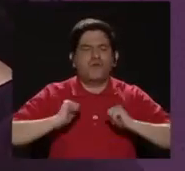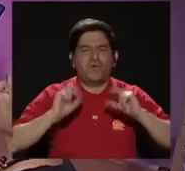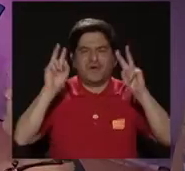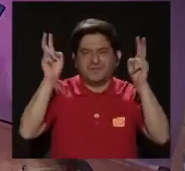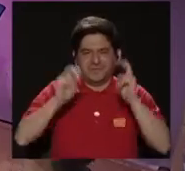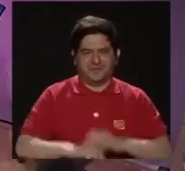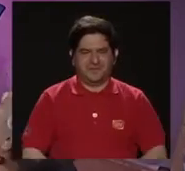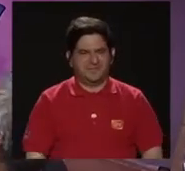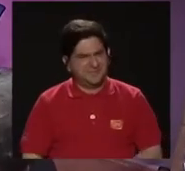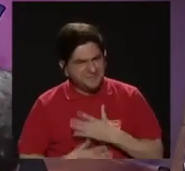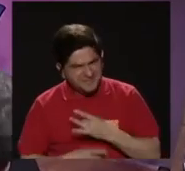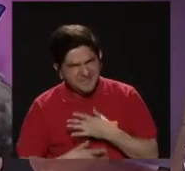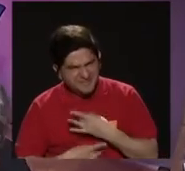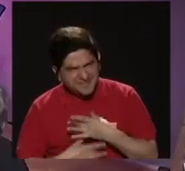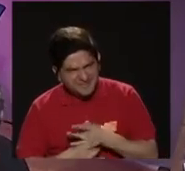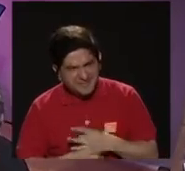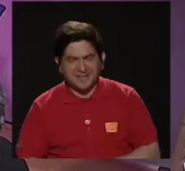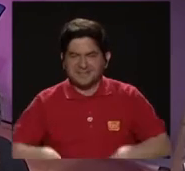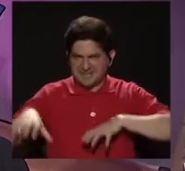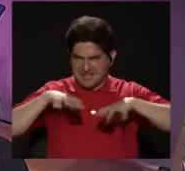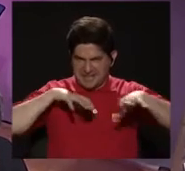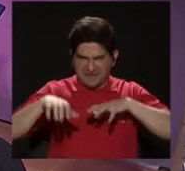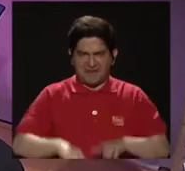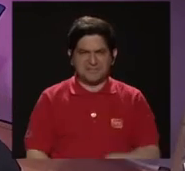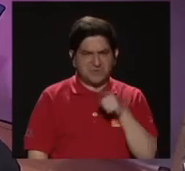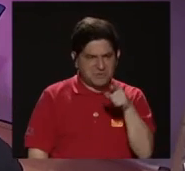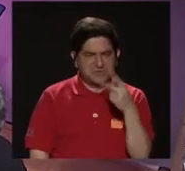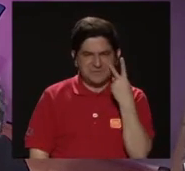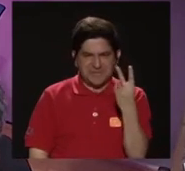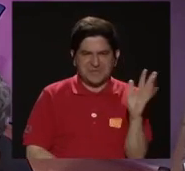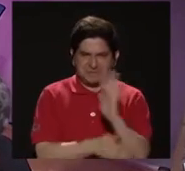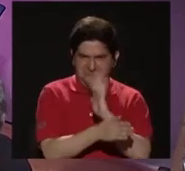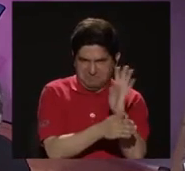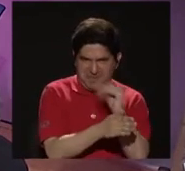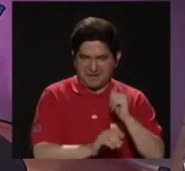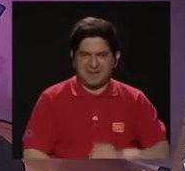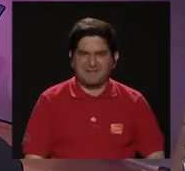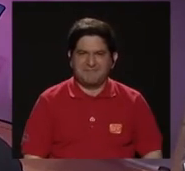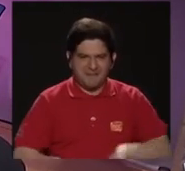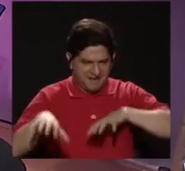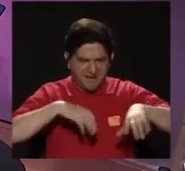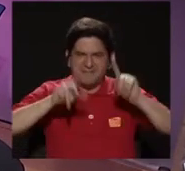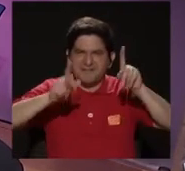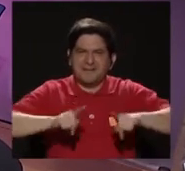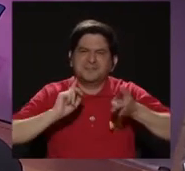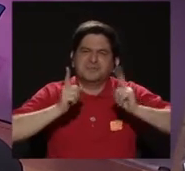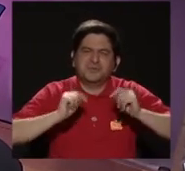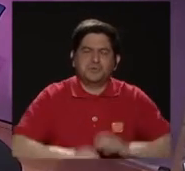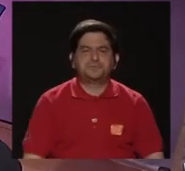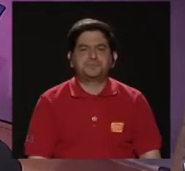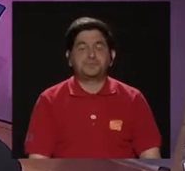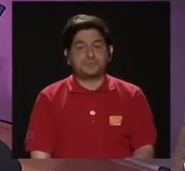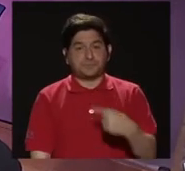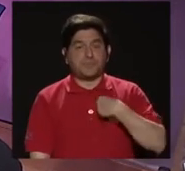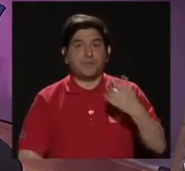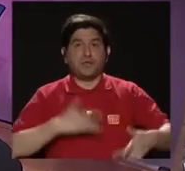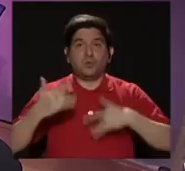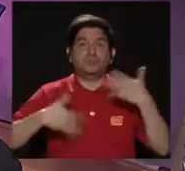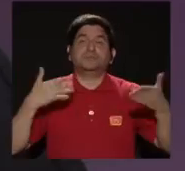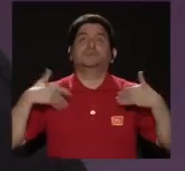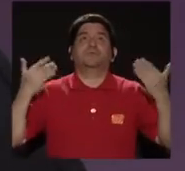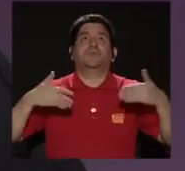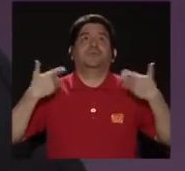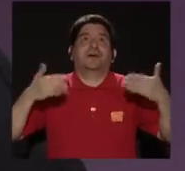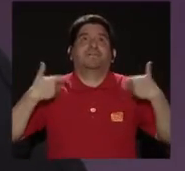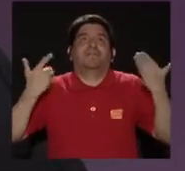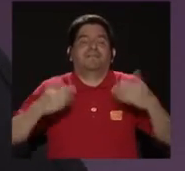Eso es bien interesante, ¿verdad? Reacciones, ustedes que han visto la película, reacciones de la gente. Bueno, yo me siento feliz porque